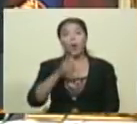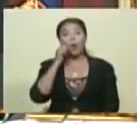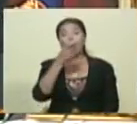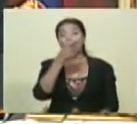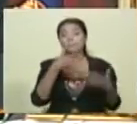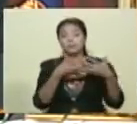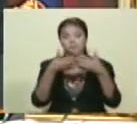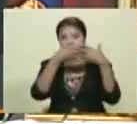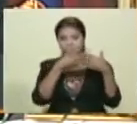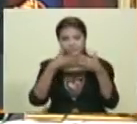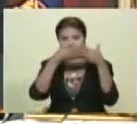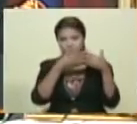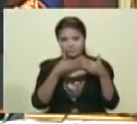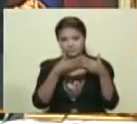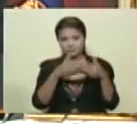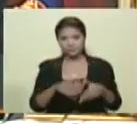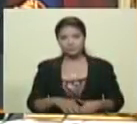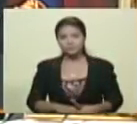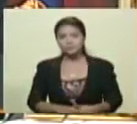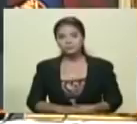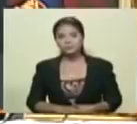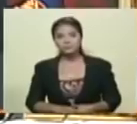de Pittsburgh.